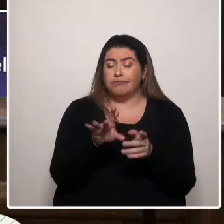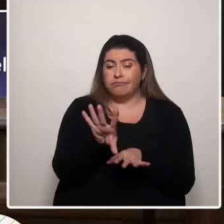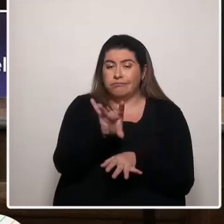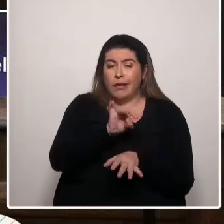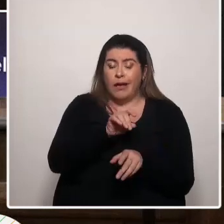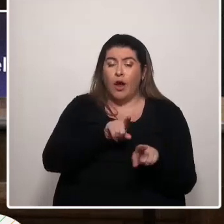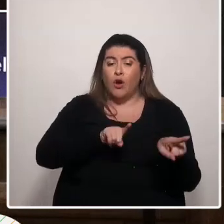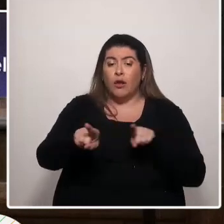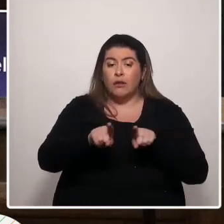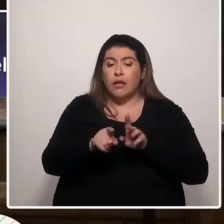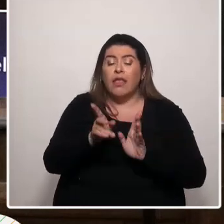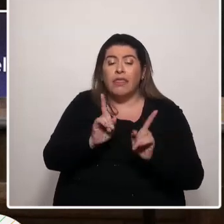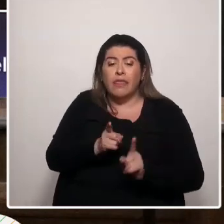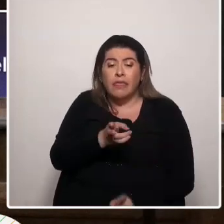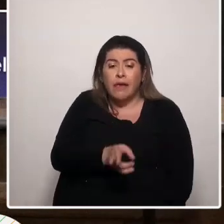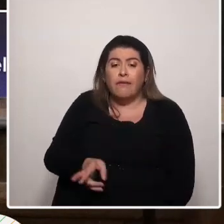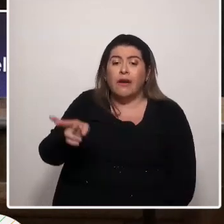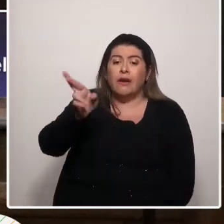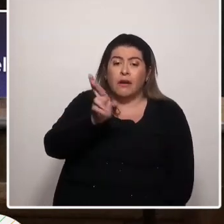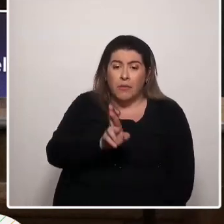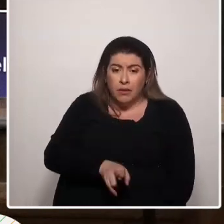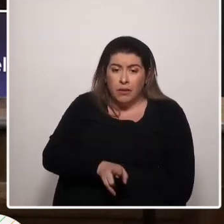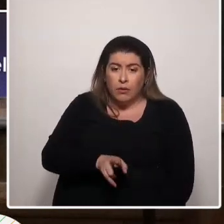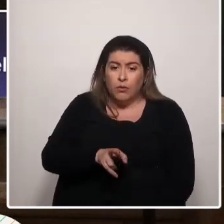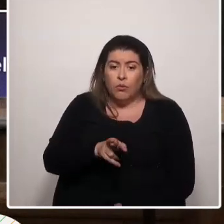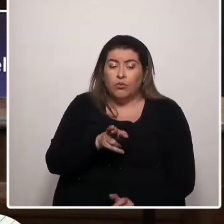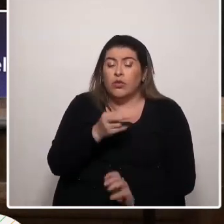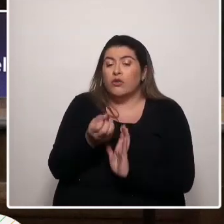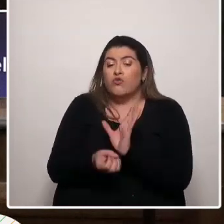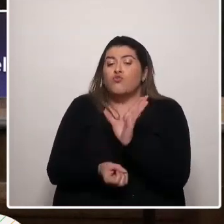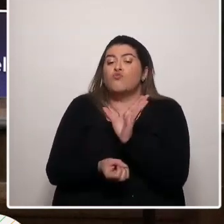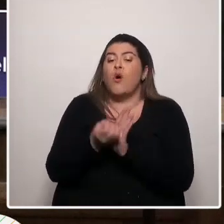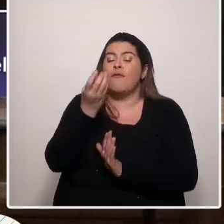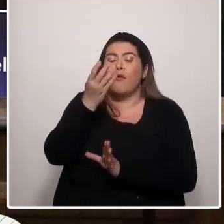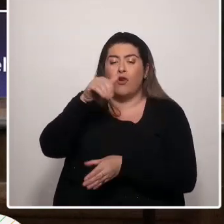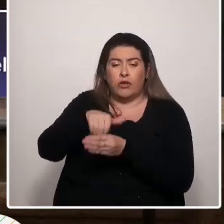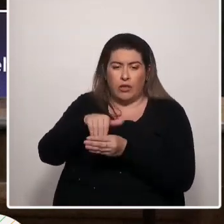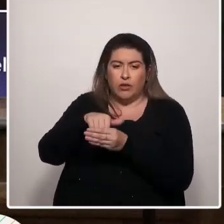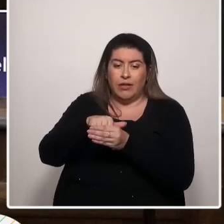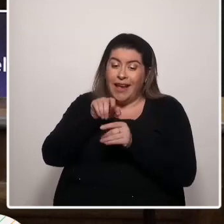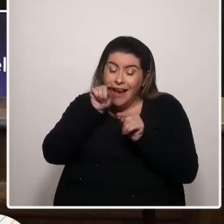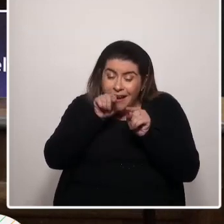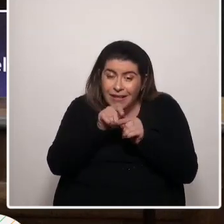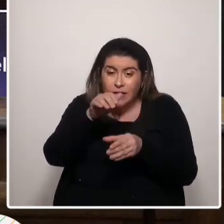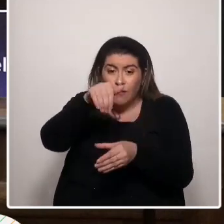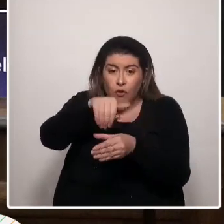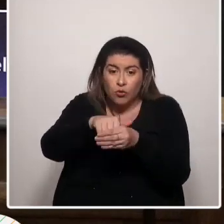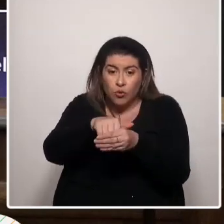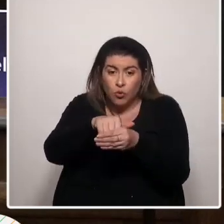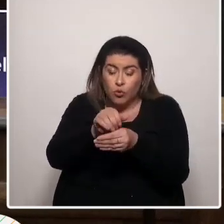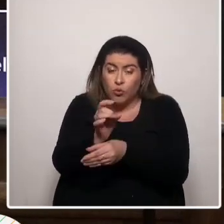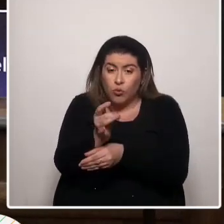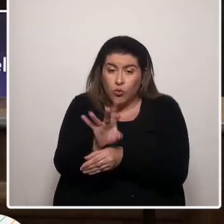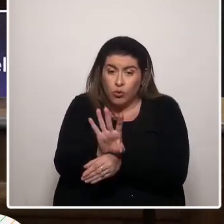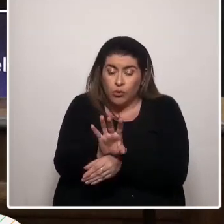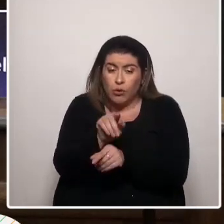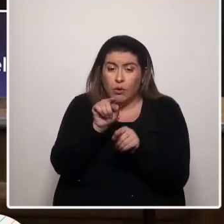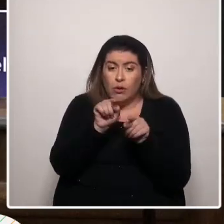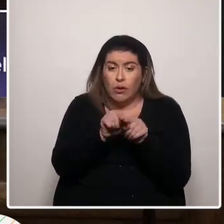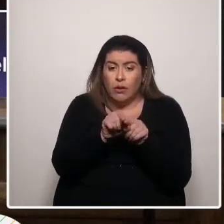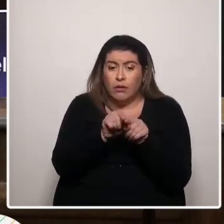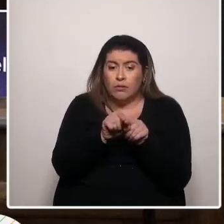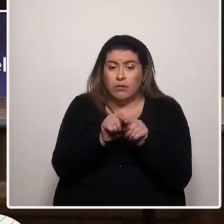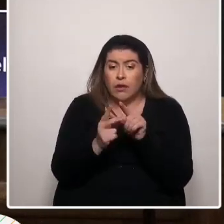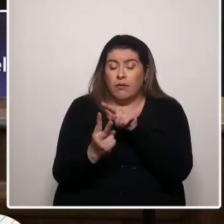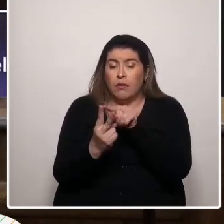tendrá que repetir la votación. Será un nuevo acto y nuevamente en ese voto, que es un acto único, tendremos que votar por